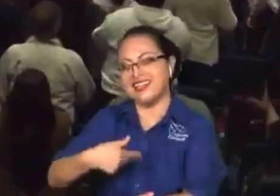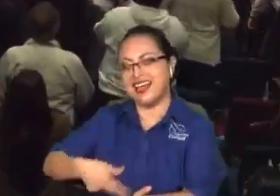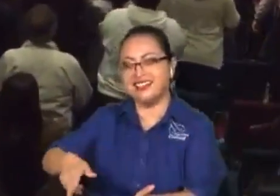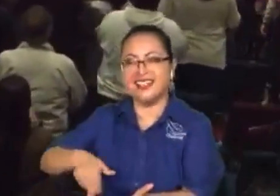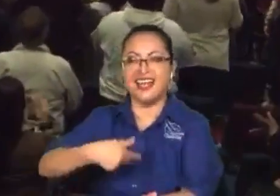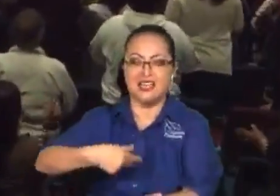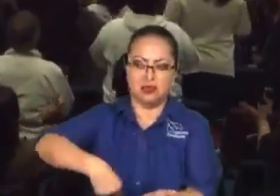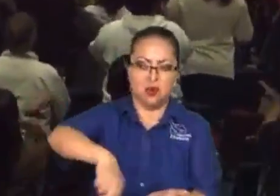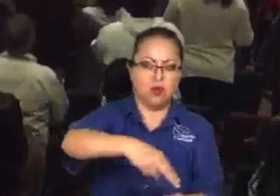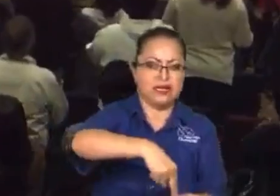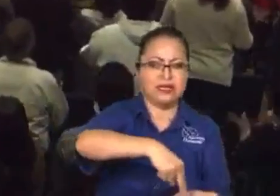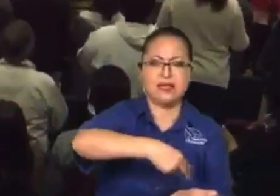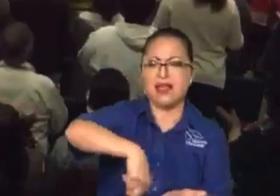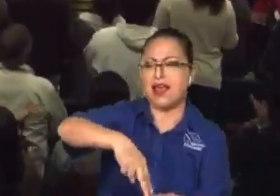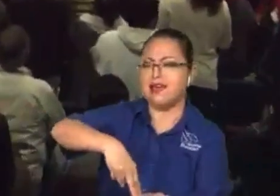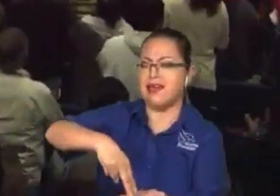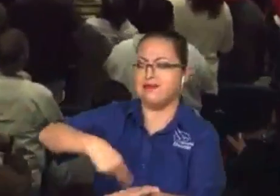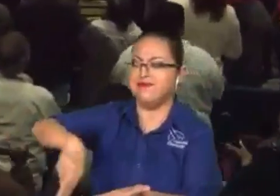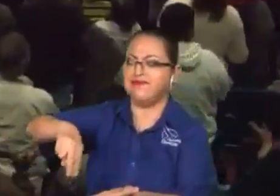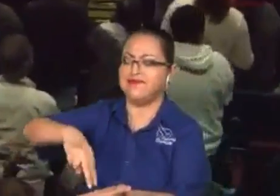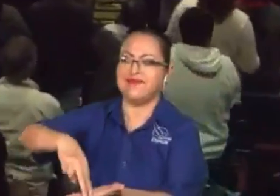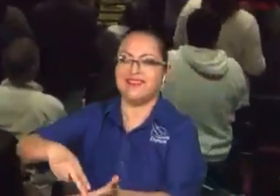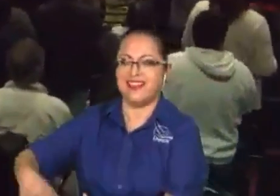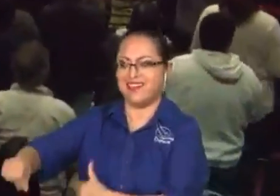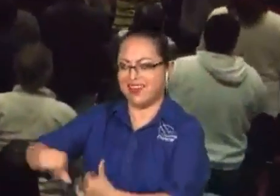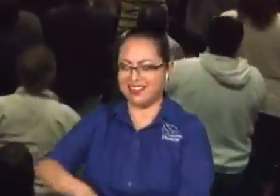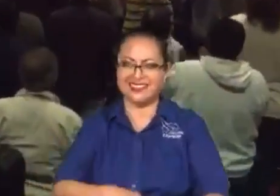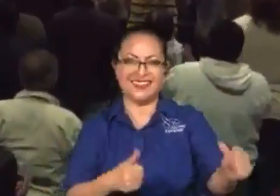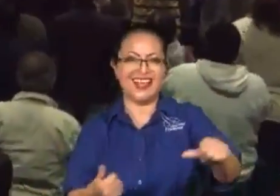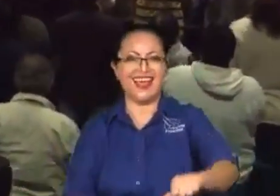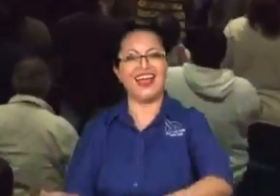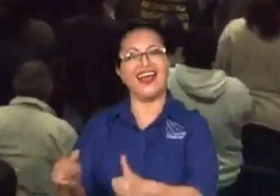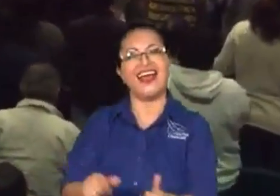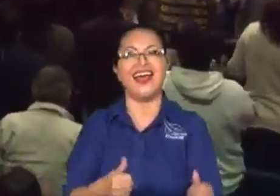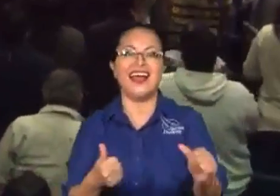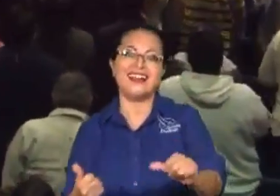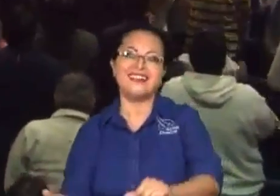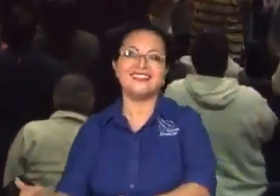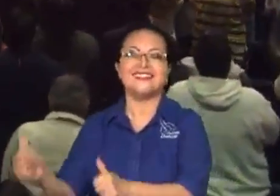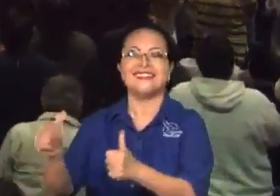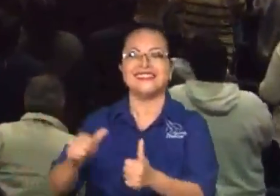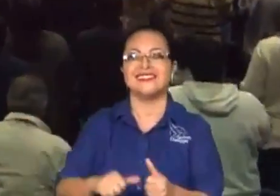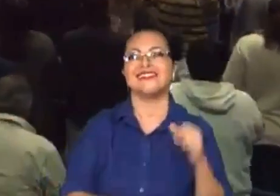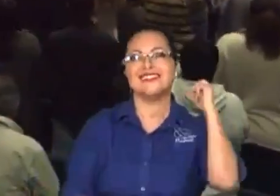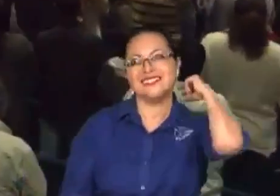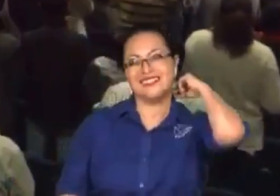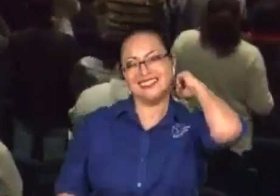alegría y danza. Doy vueltas en el aire y grito alabanza. ¡Grita!